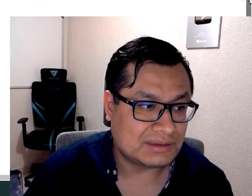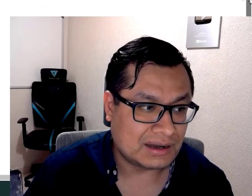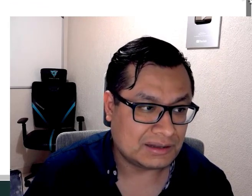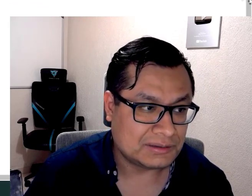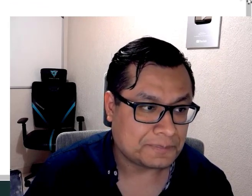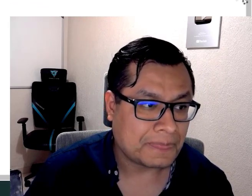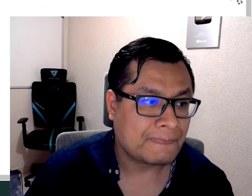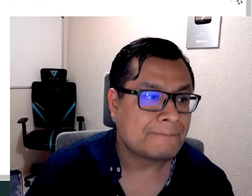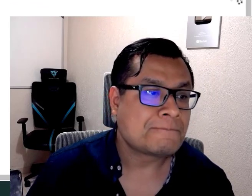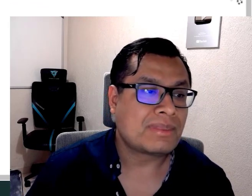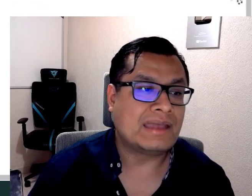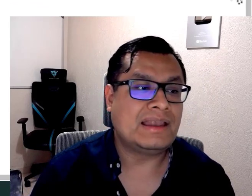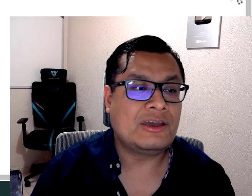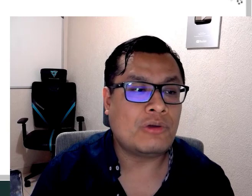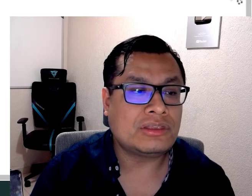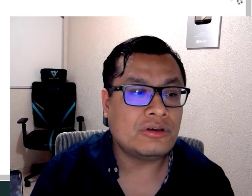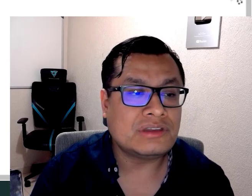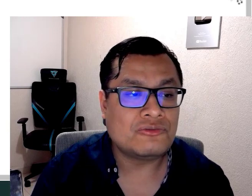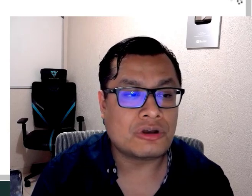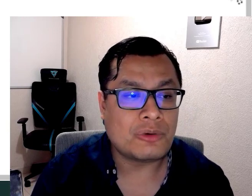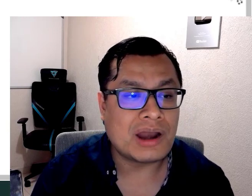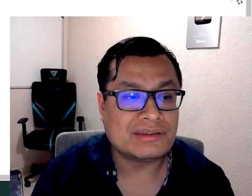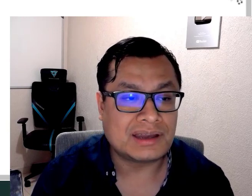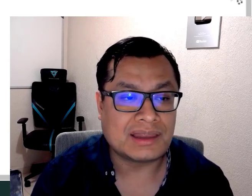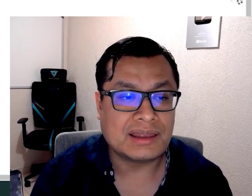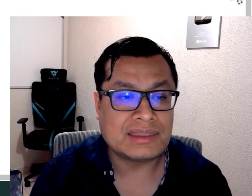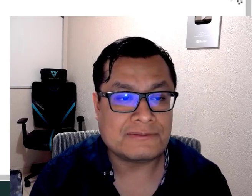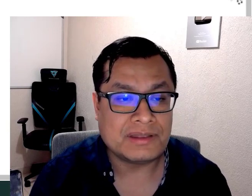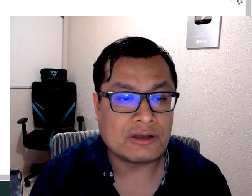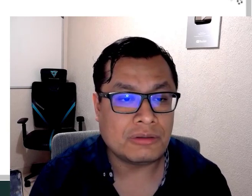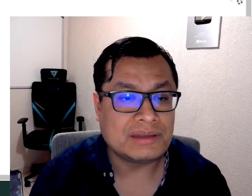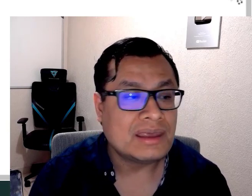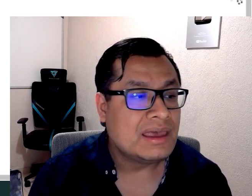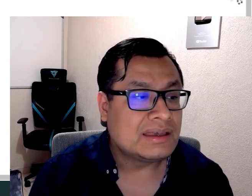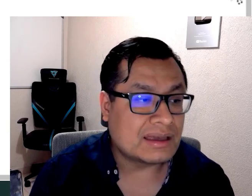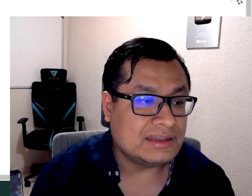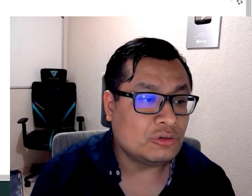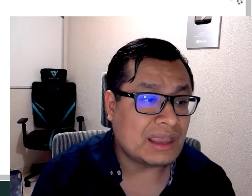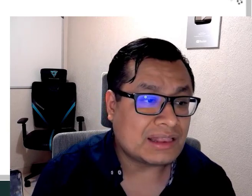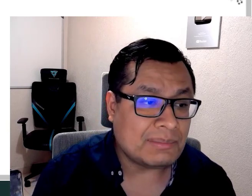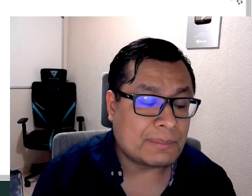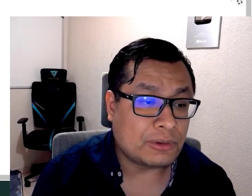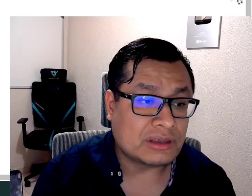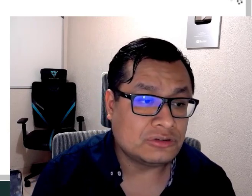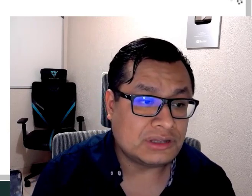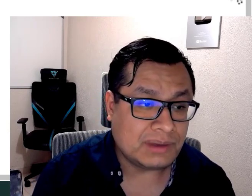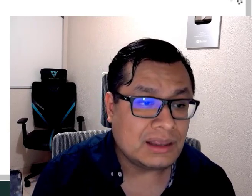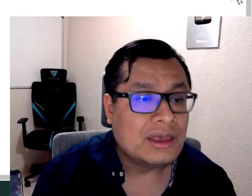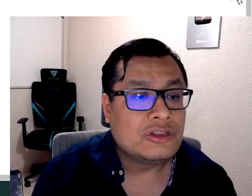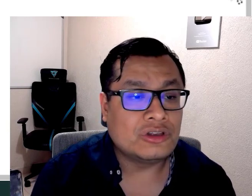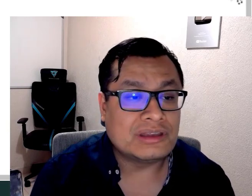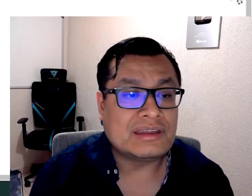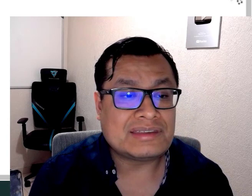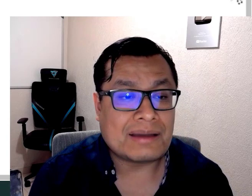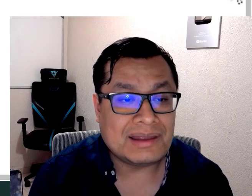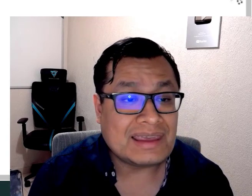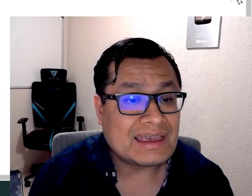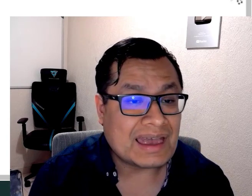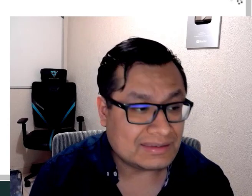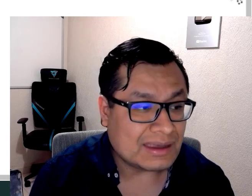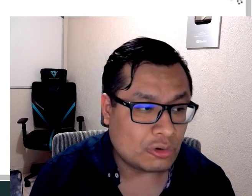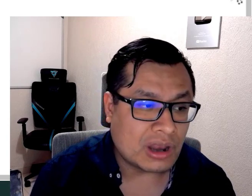presenciales en el encuentro se informó a la secretaria del fin a gómez que existe un dictamen de protección civil donde se